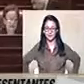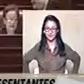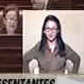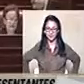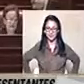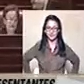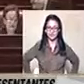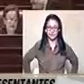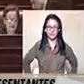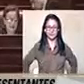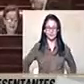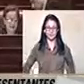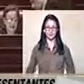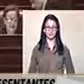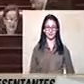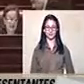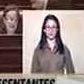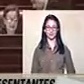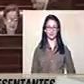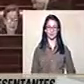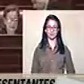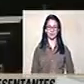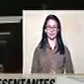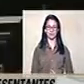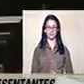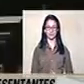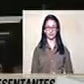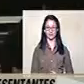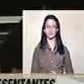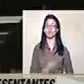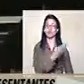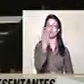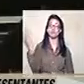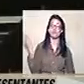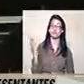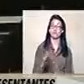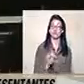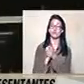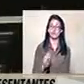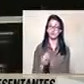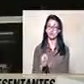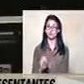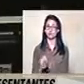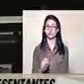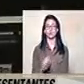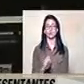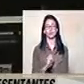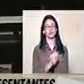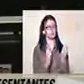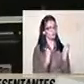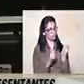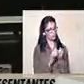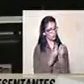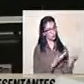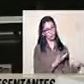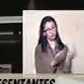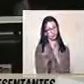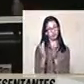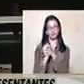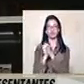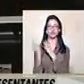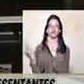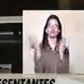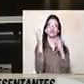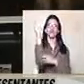Presidente, un saludo muy especial para la mesa principal, para mis compañeros y para el pueblo